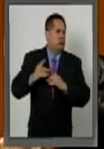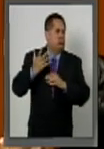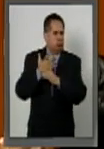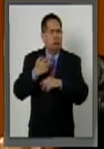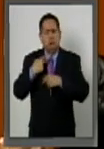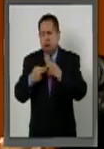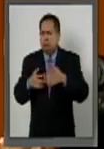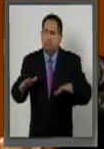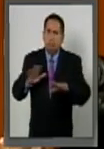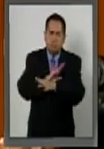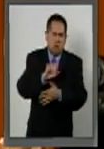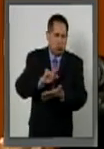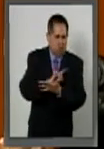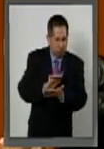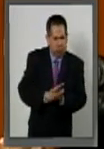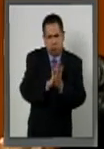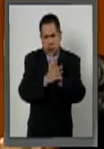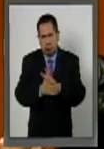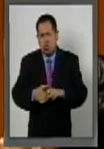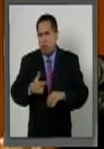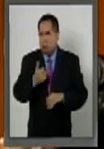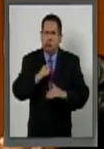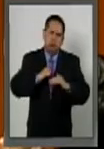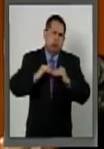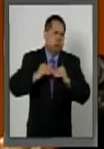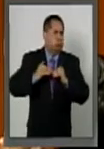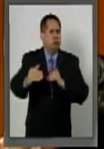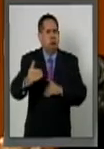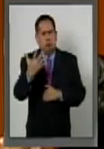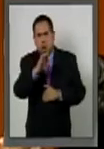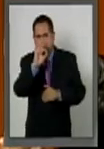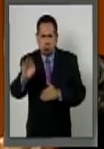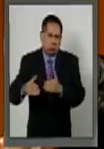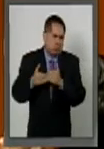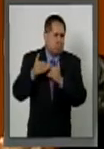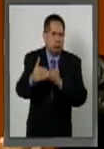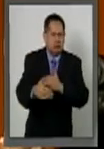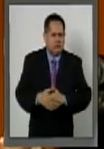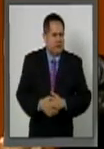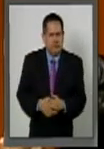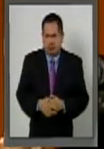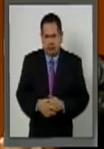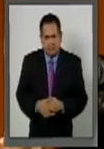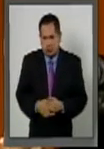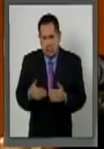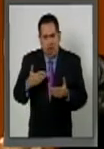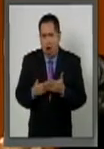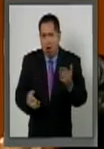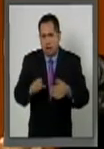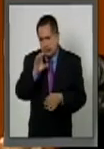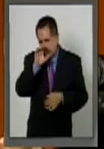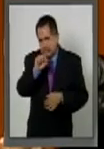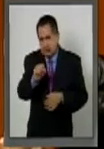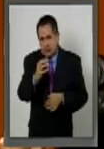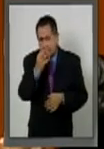reformas creceríamos a tasas del 5%. Hoy apenas y llegamos